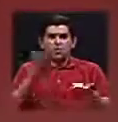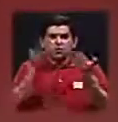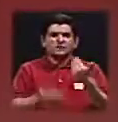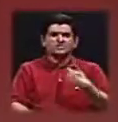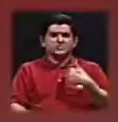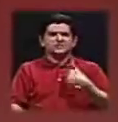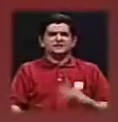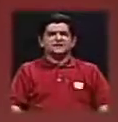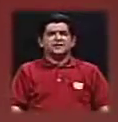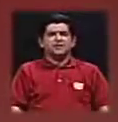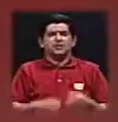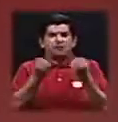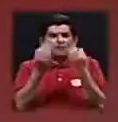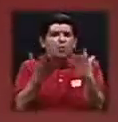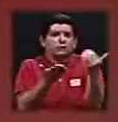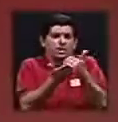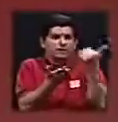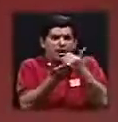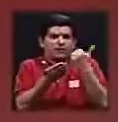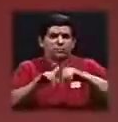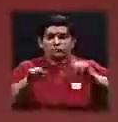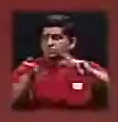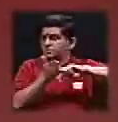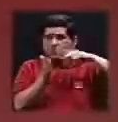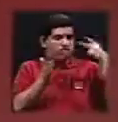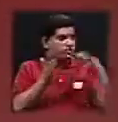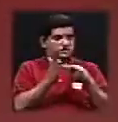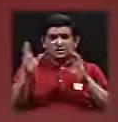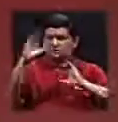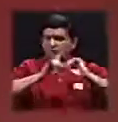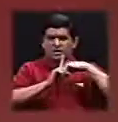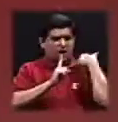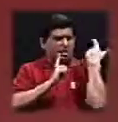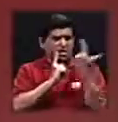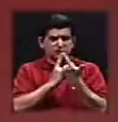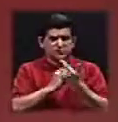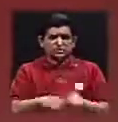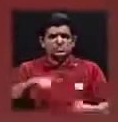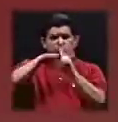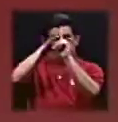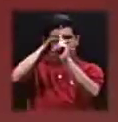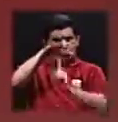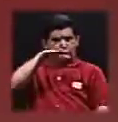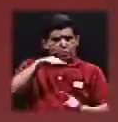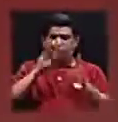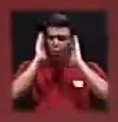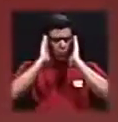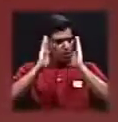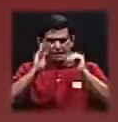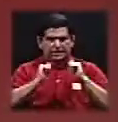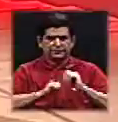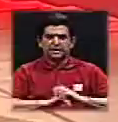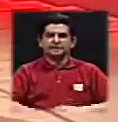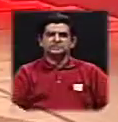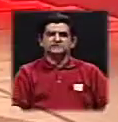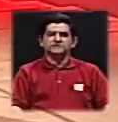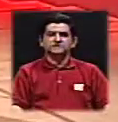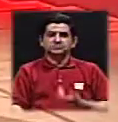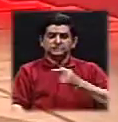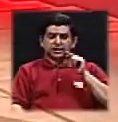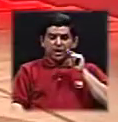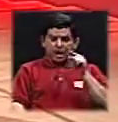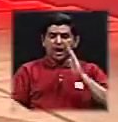una gran cantidad de recursos, pero eso no significa que las ciencias sociales estén invisibilizadas o no tomadas en cuenta. Se